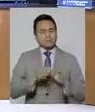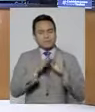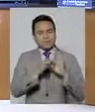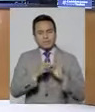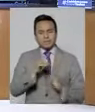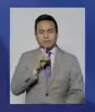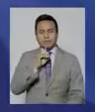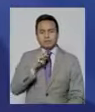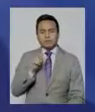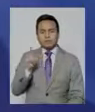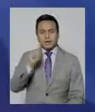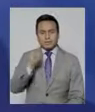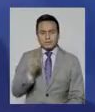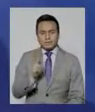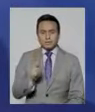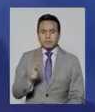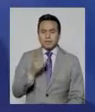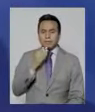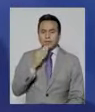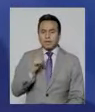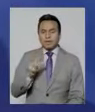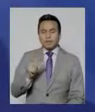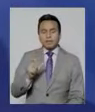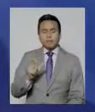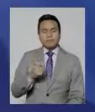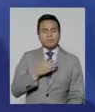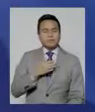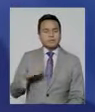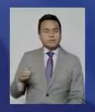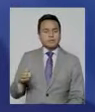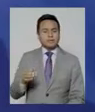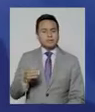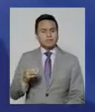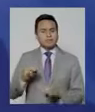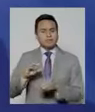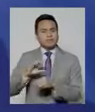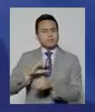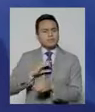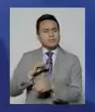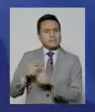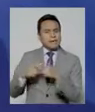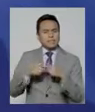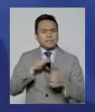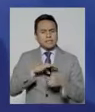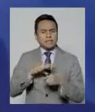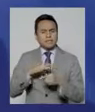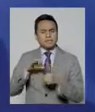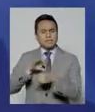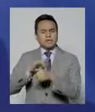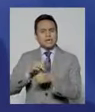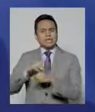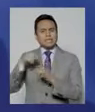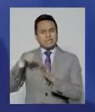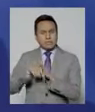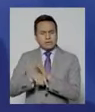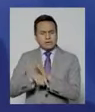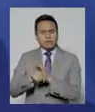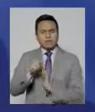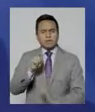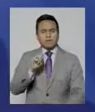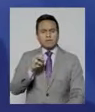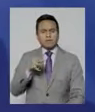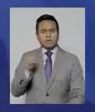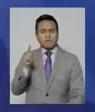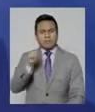gracias, Tomás. Quiero agradecer también la presencia del presidente de la Sociedad Chilena de Medicina Intensiva, el doctor Tomás Regueira. Queremos dar una señal